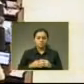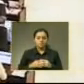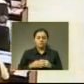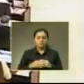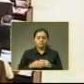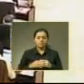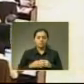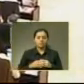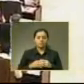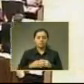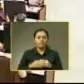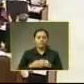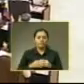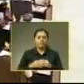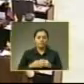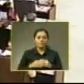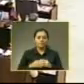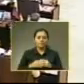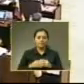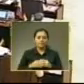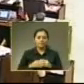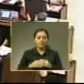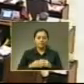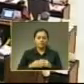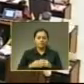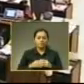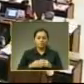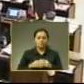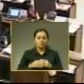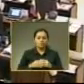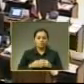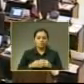Yupaychani, Mashi, presidente.